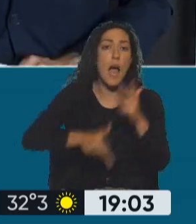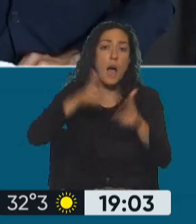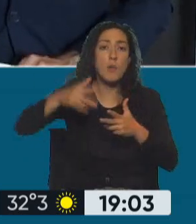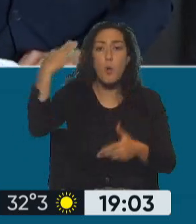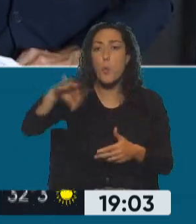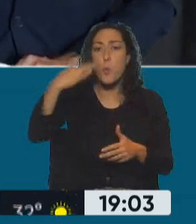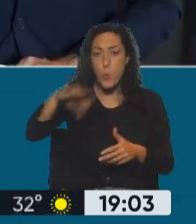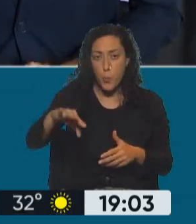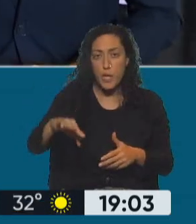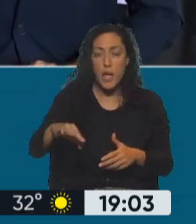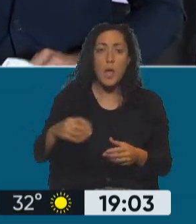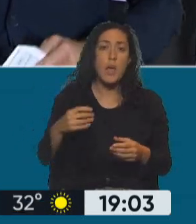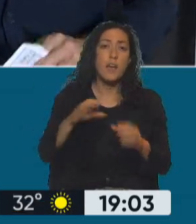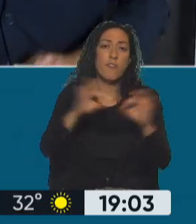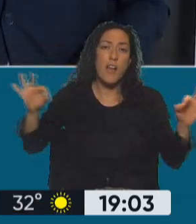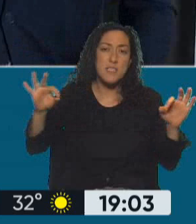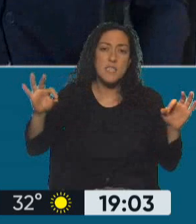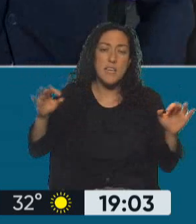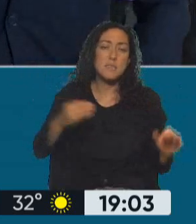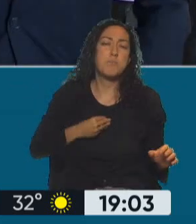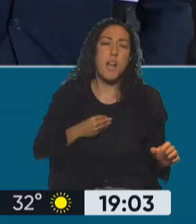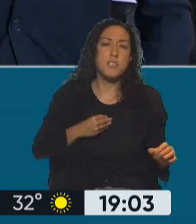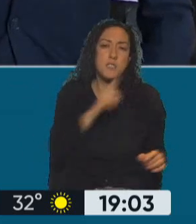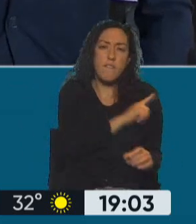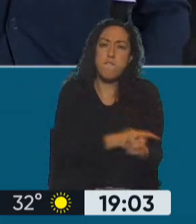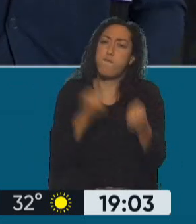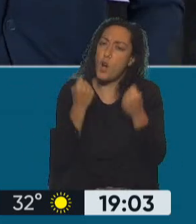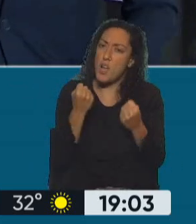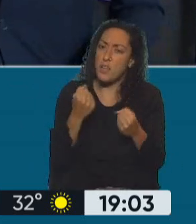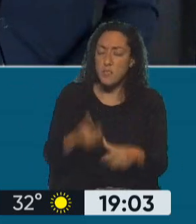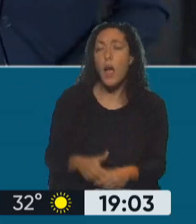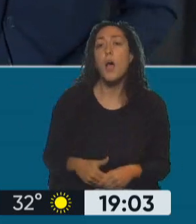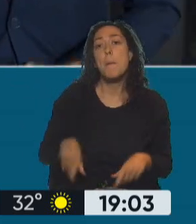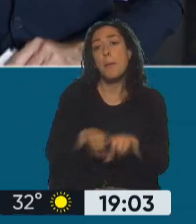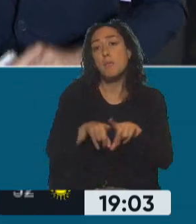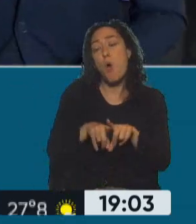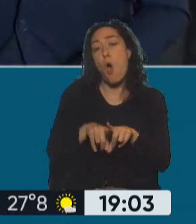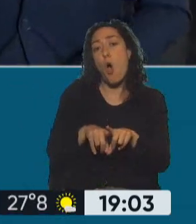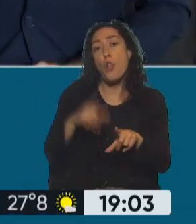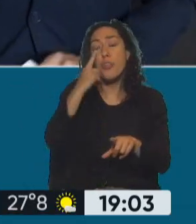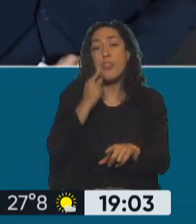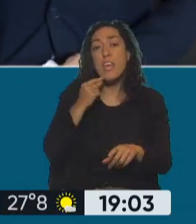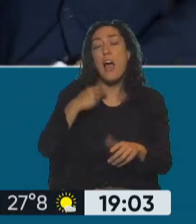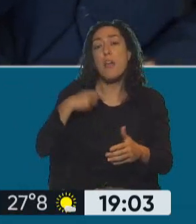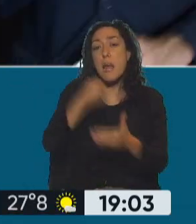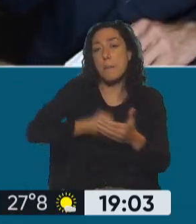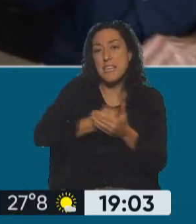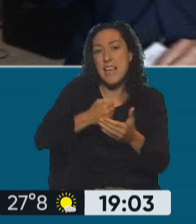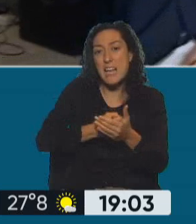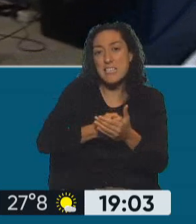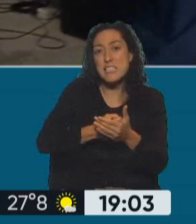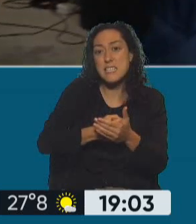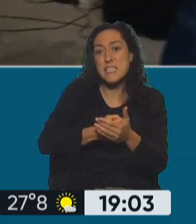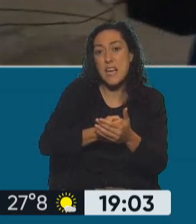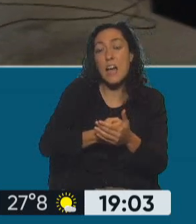la consigna La Fuerza de la Esperanza en este acto que se realiza en el Día de la Militancia, al cumplirse este